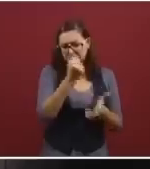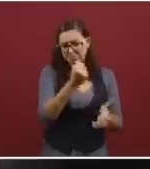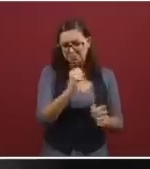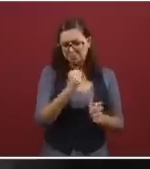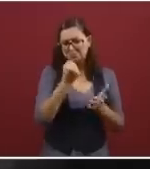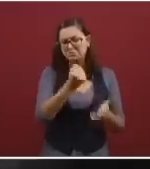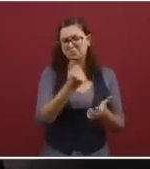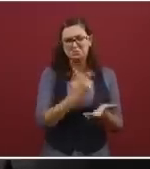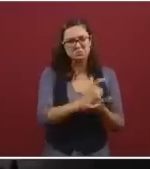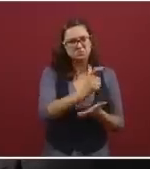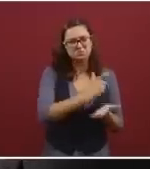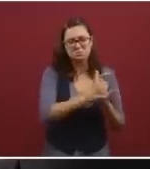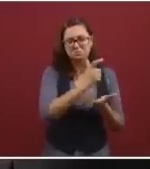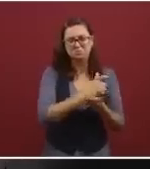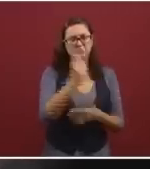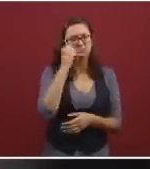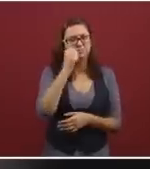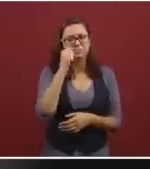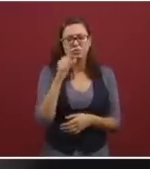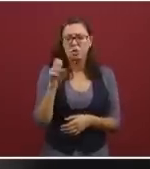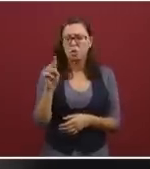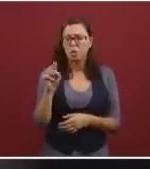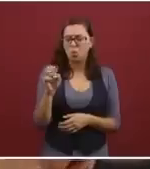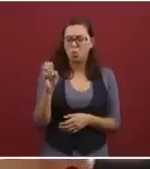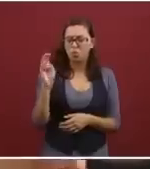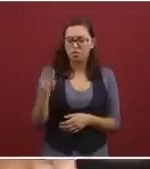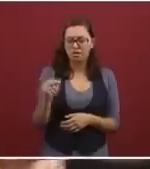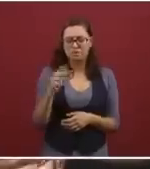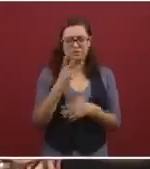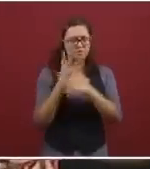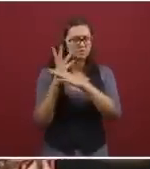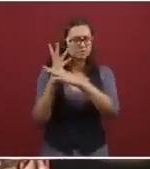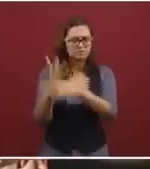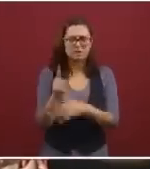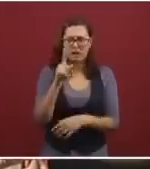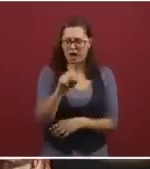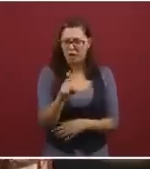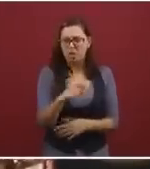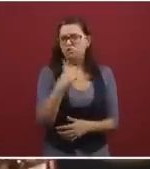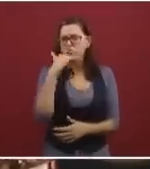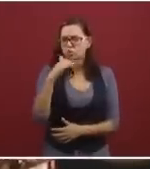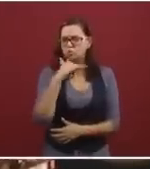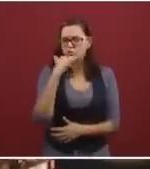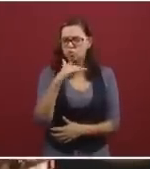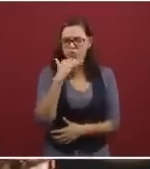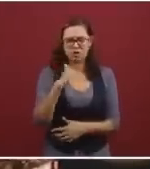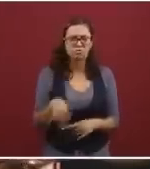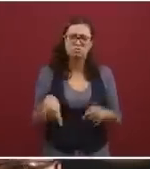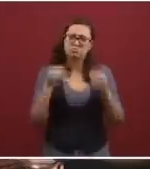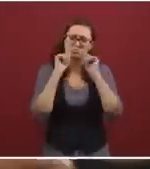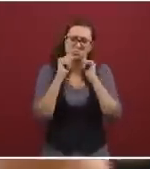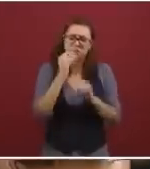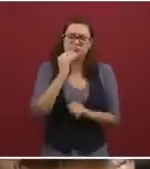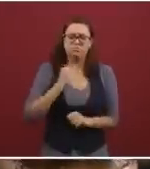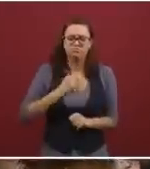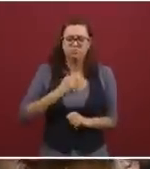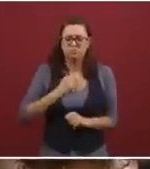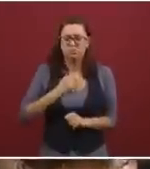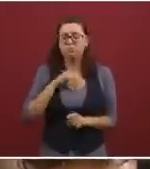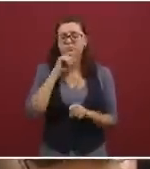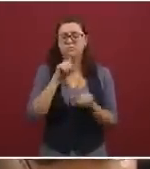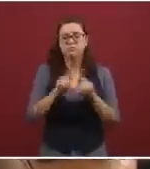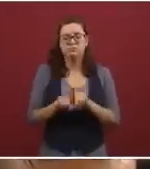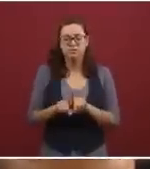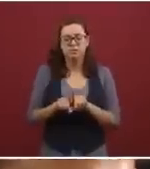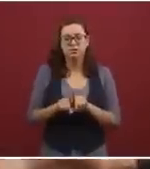comprobado por estudios de la UNAM, que no es potable. El presidente de los hoteleros también ha